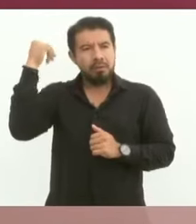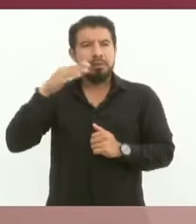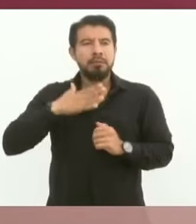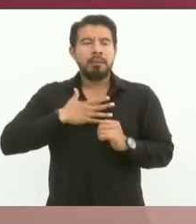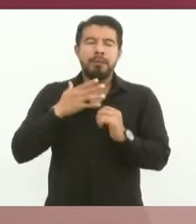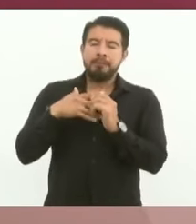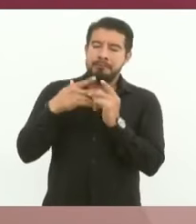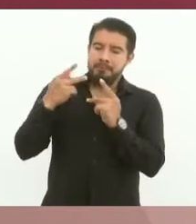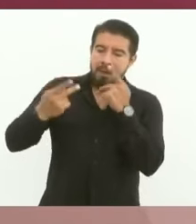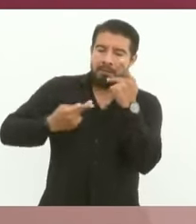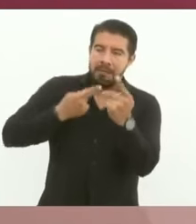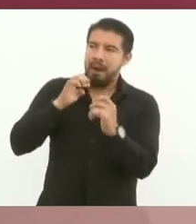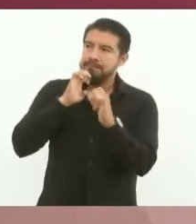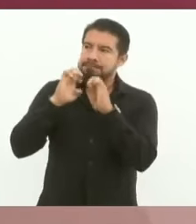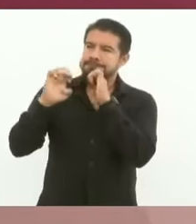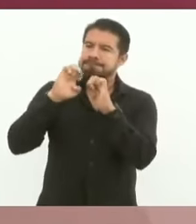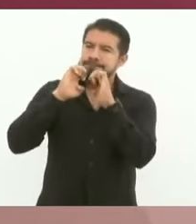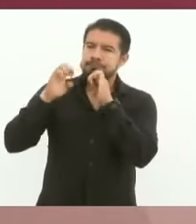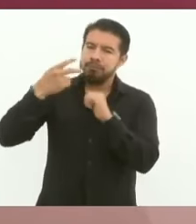entrevistaron, cuando